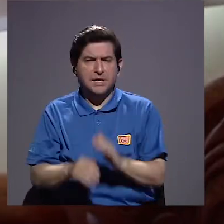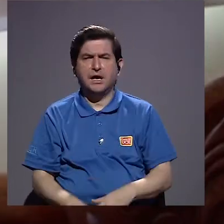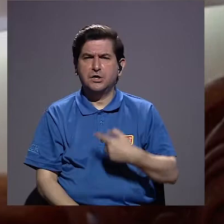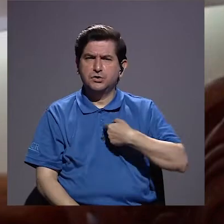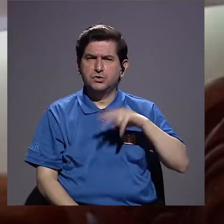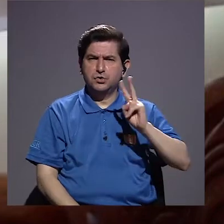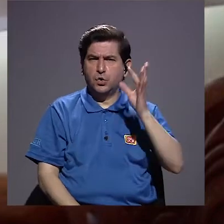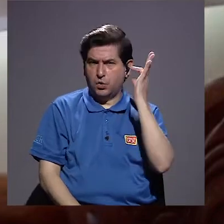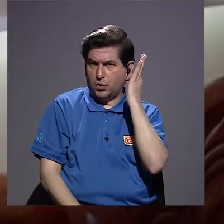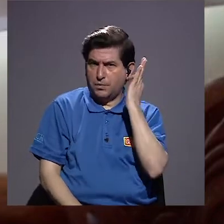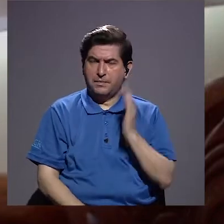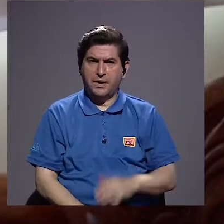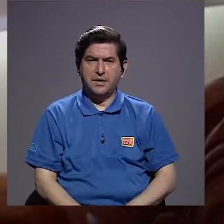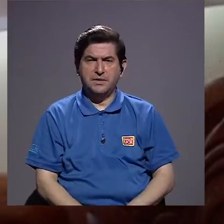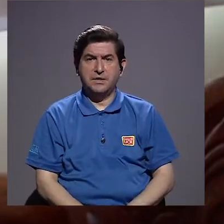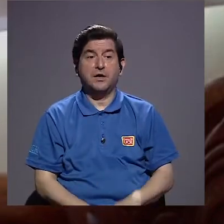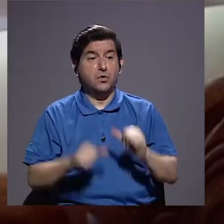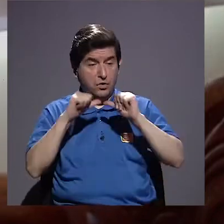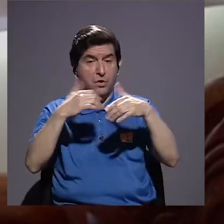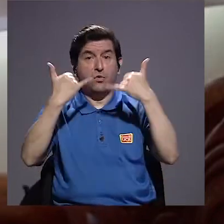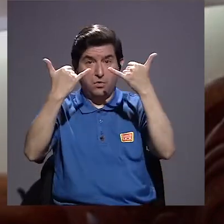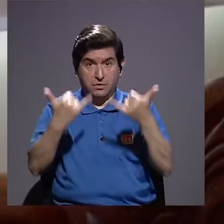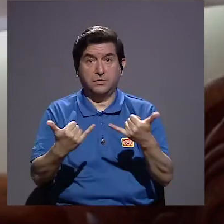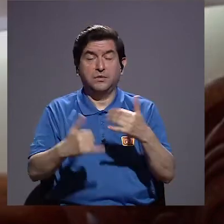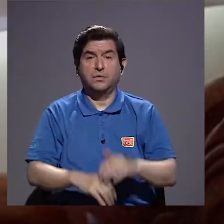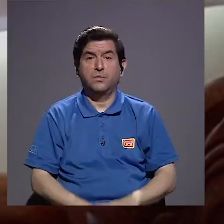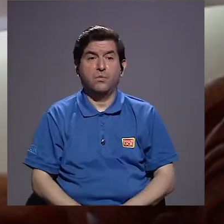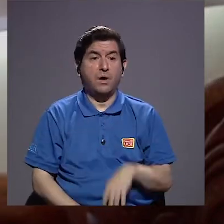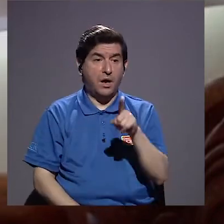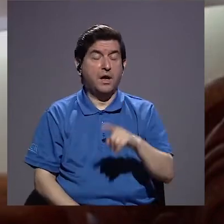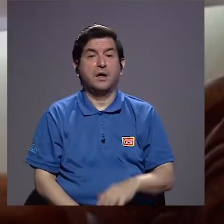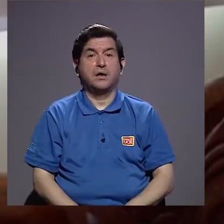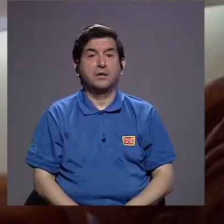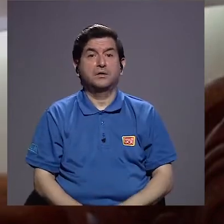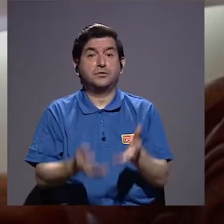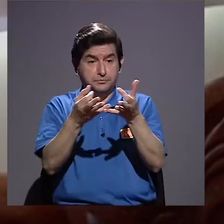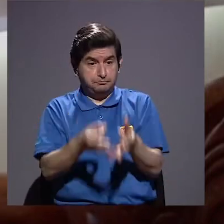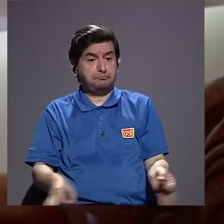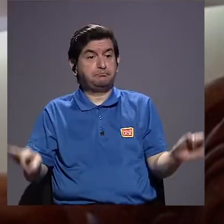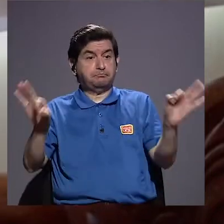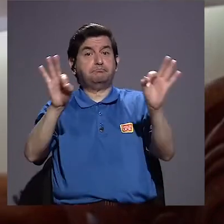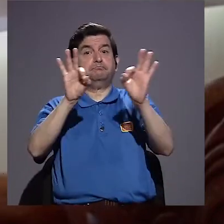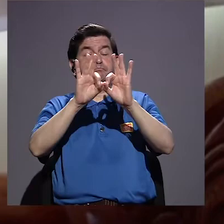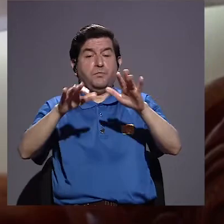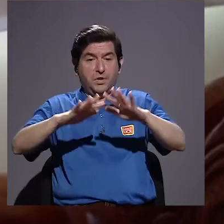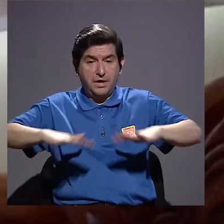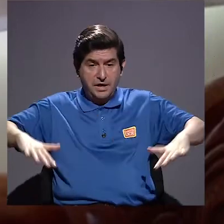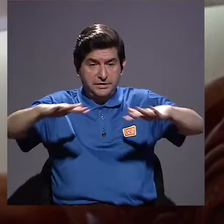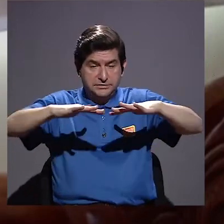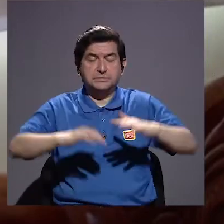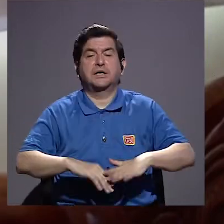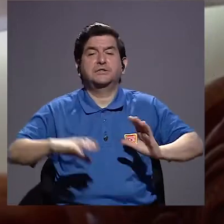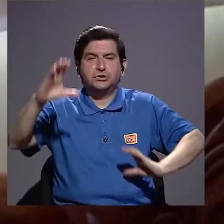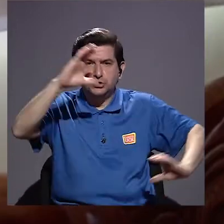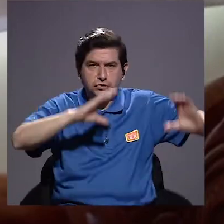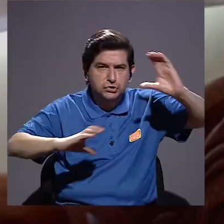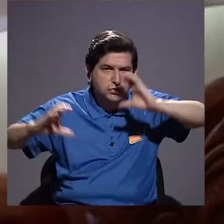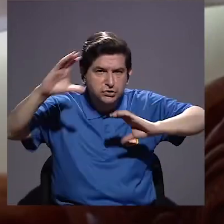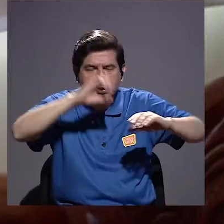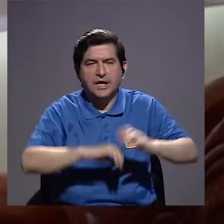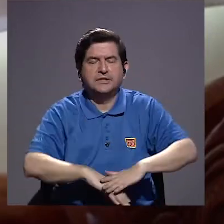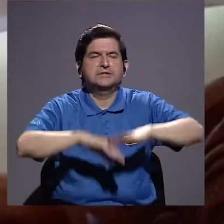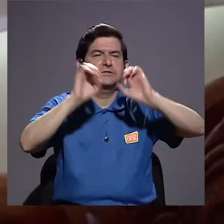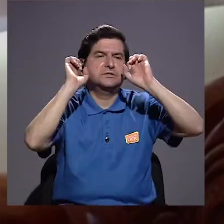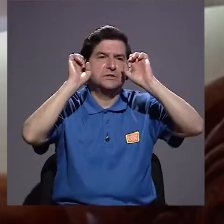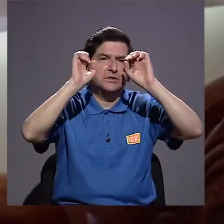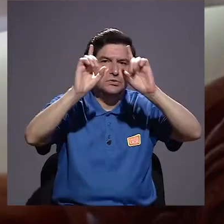Tuve compañeras, tengo todavía compañeras que se han distinguido notablemente en el campo de la ciencia, en el